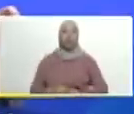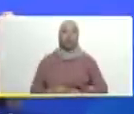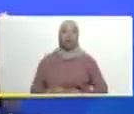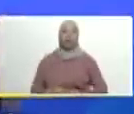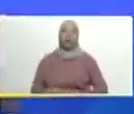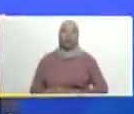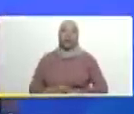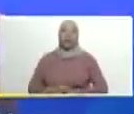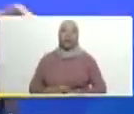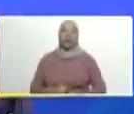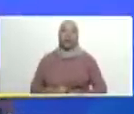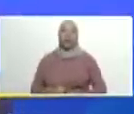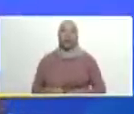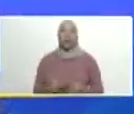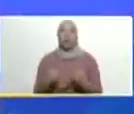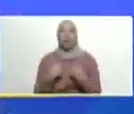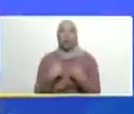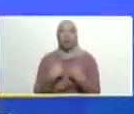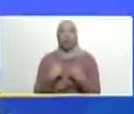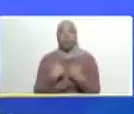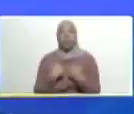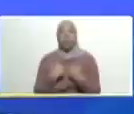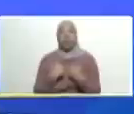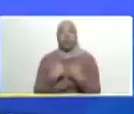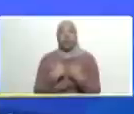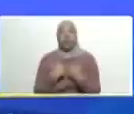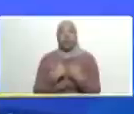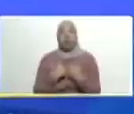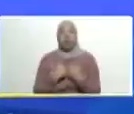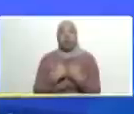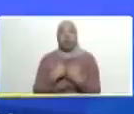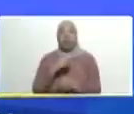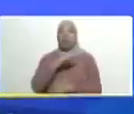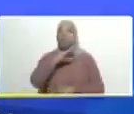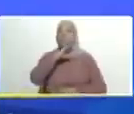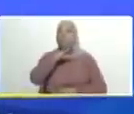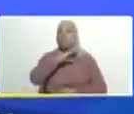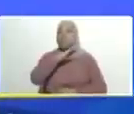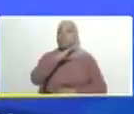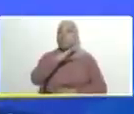hemos sufrido de enfermedades